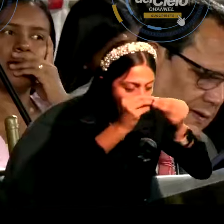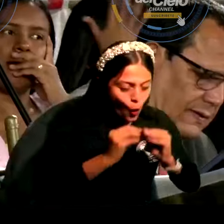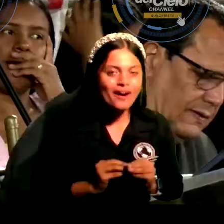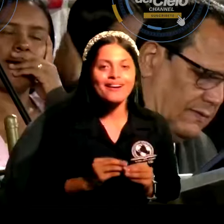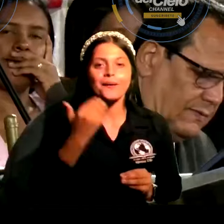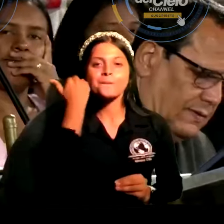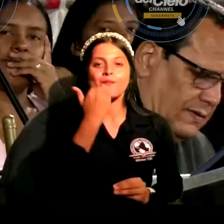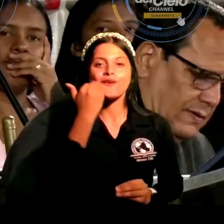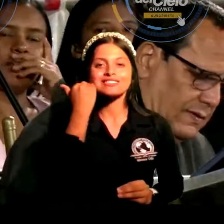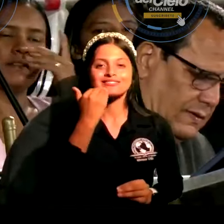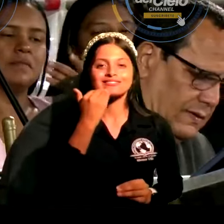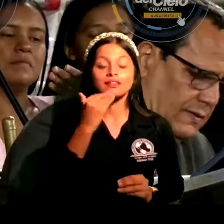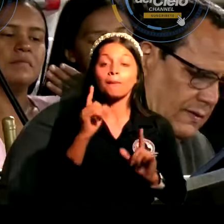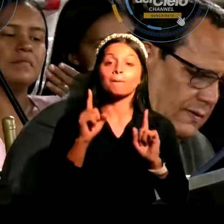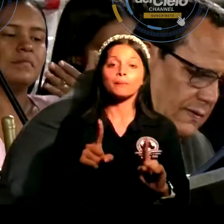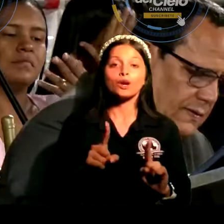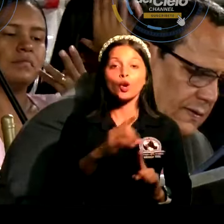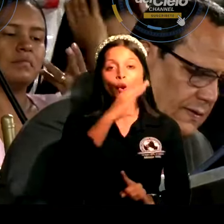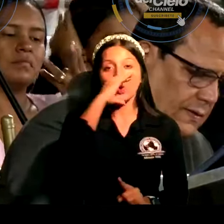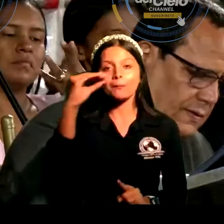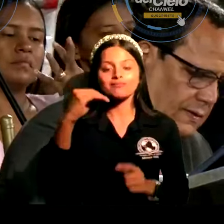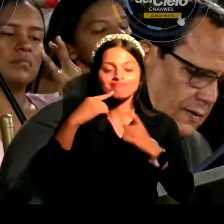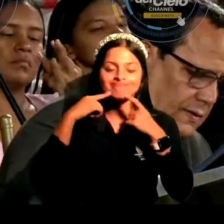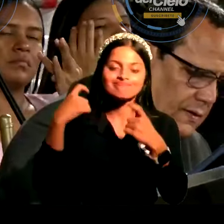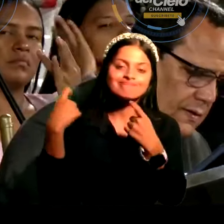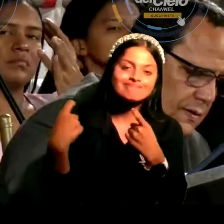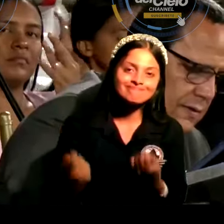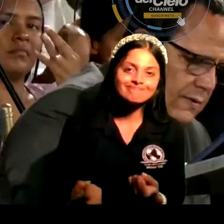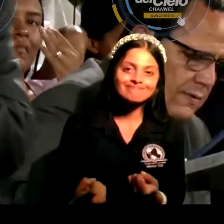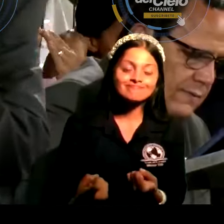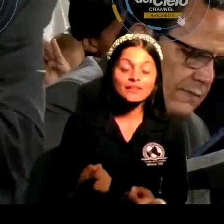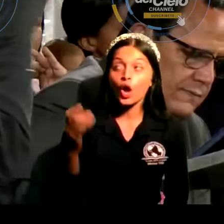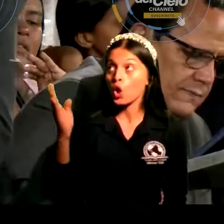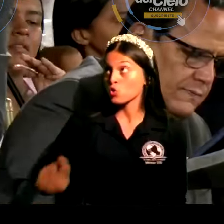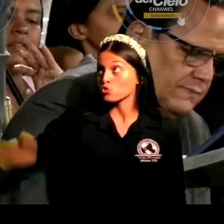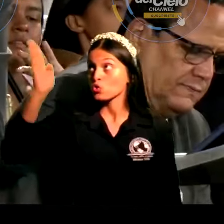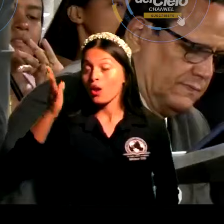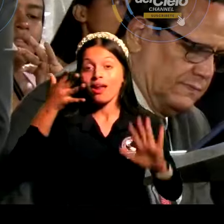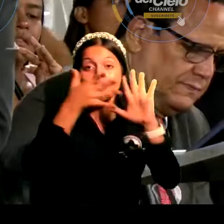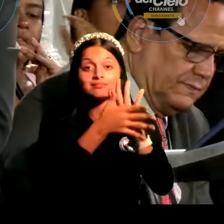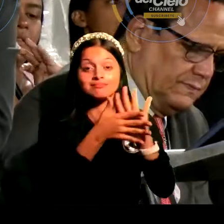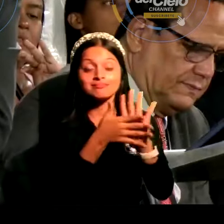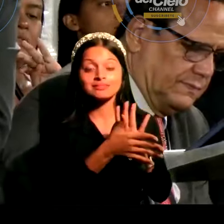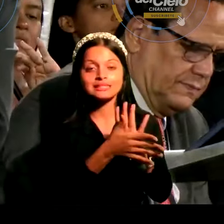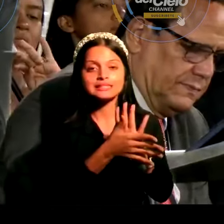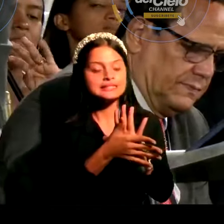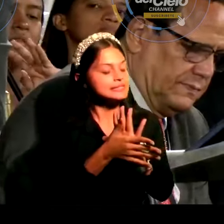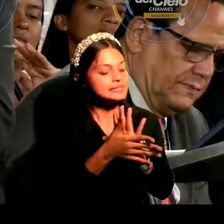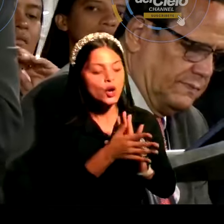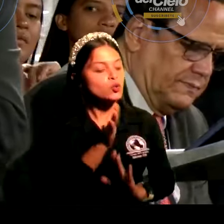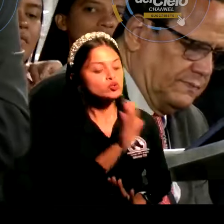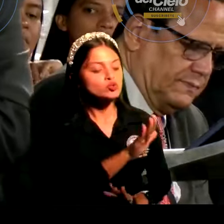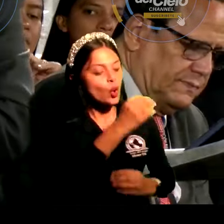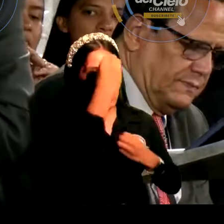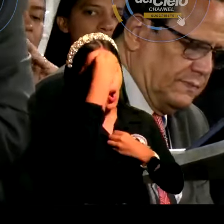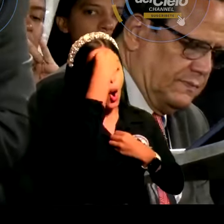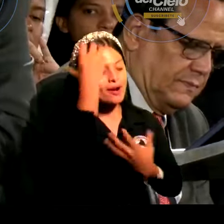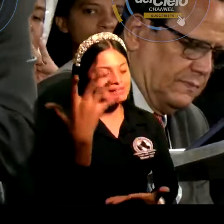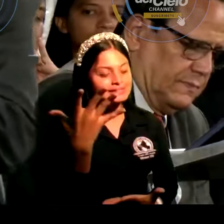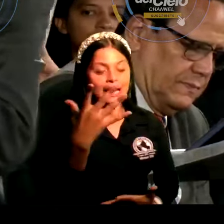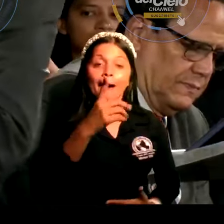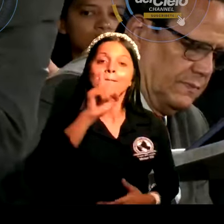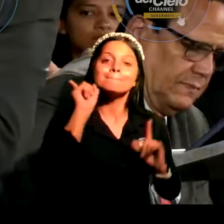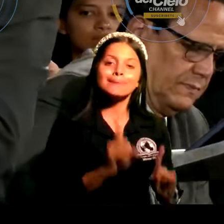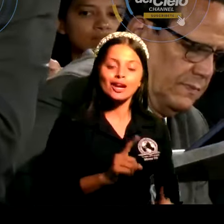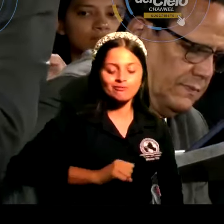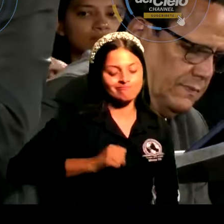Pero el hombre pecó. Dios le dijo que no fuera a desobedecer. Le colocó una